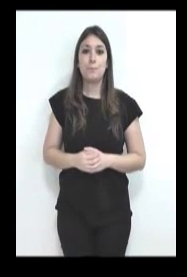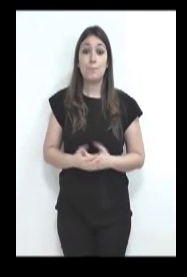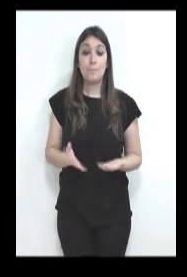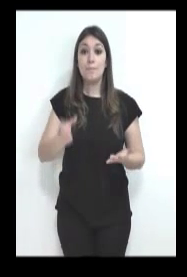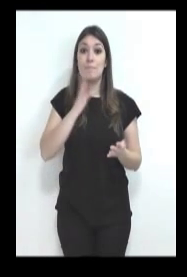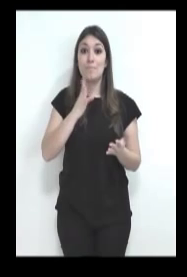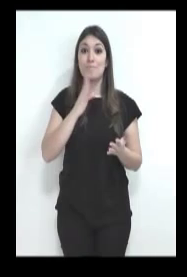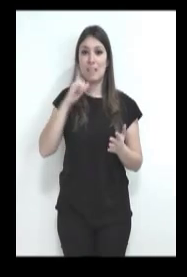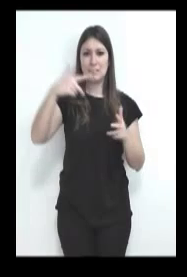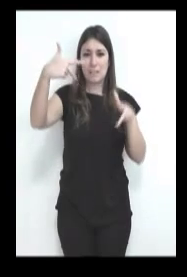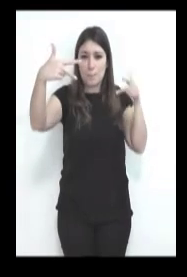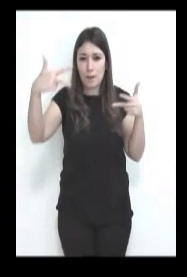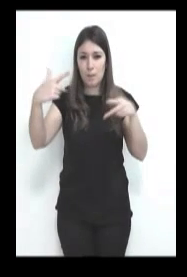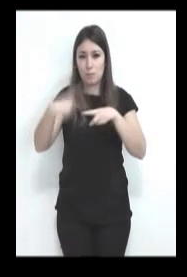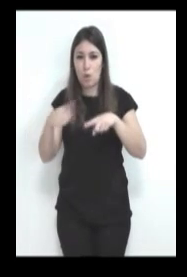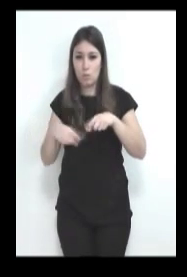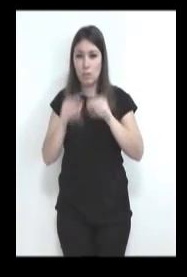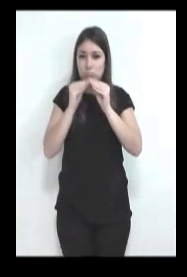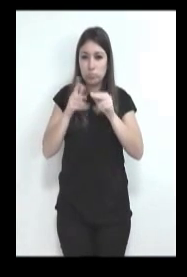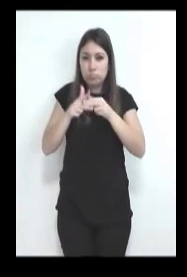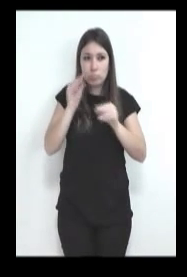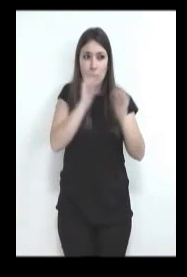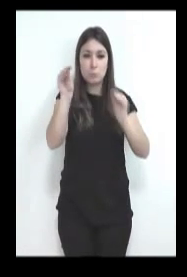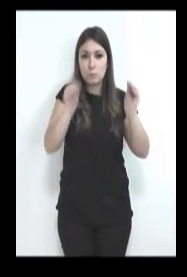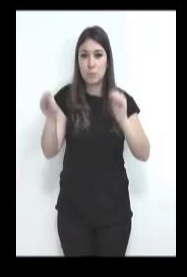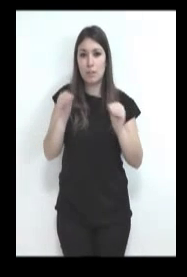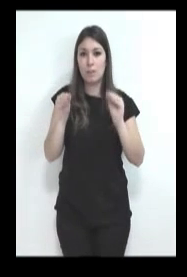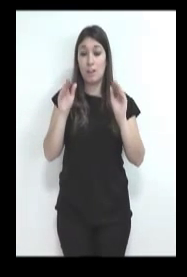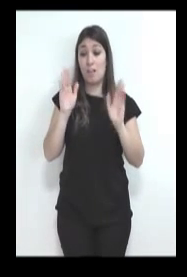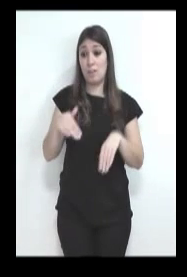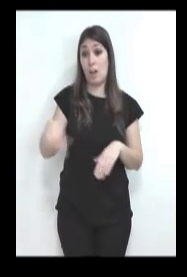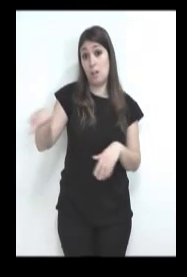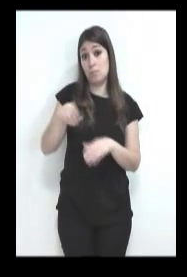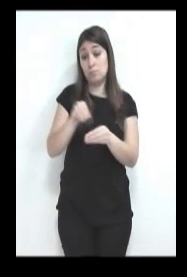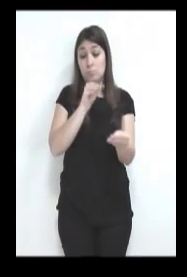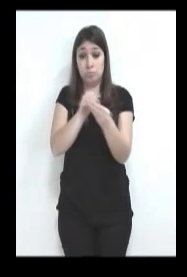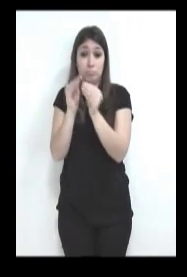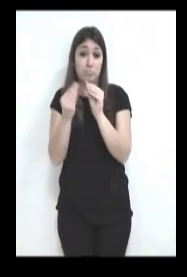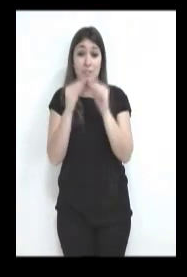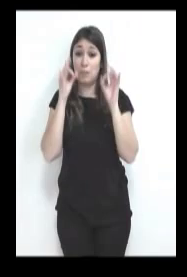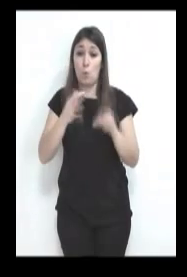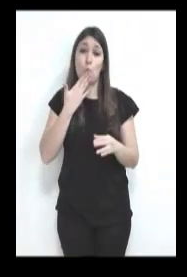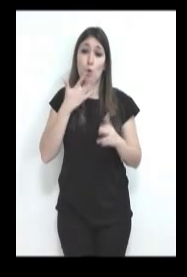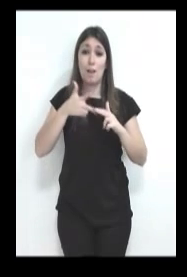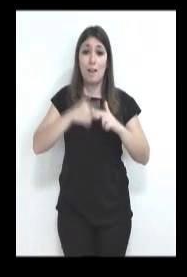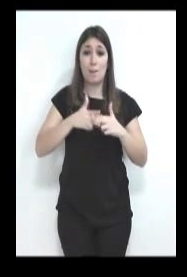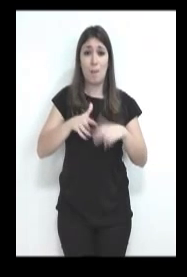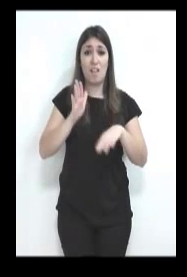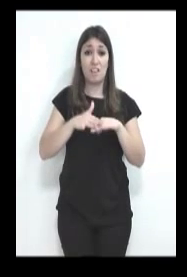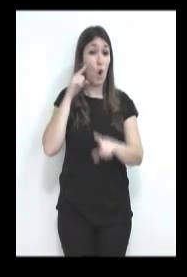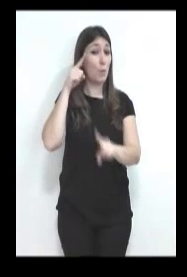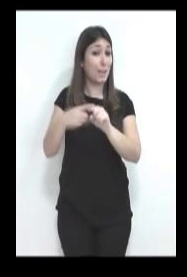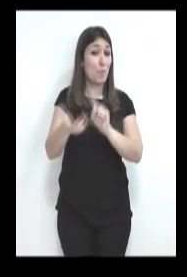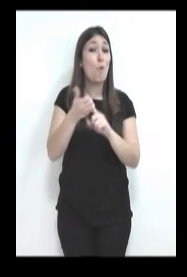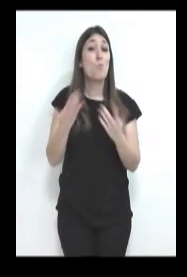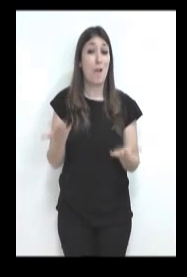esa sensorización, instrumentación, que efectivamente estamos de acuerdo en que todo esto se supone que son herramientas, ¿no?, para conseguir fines, no